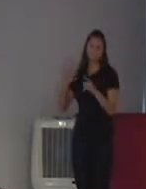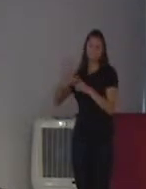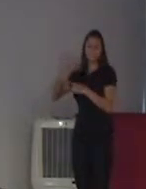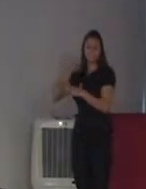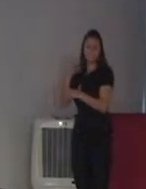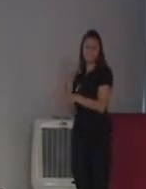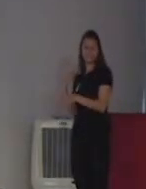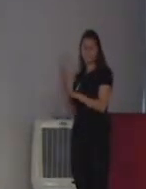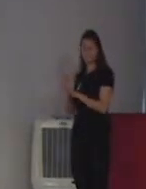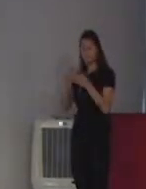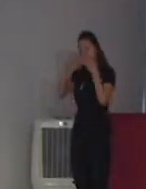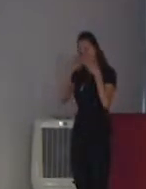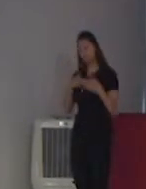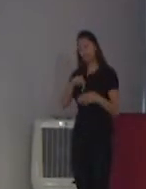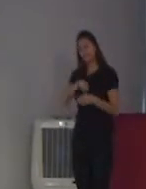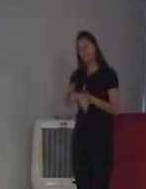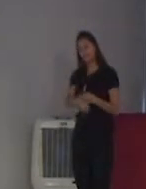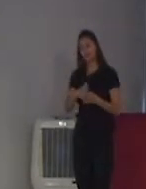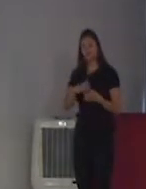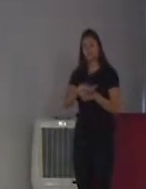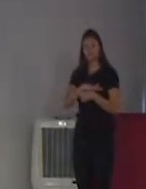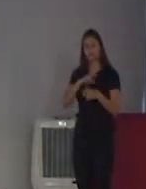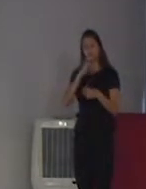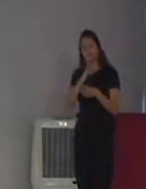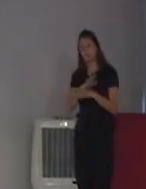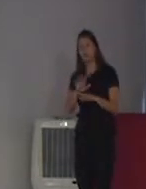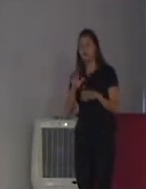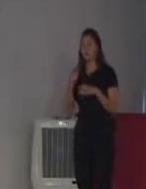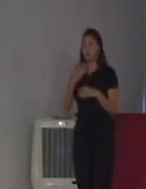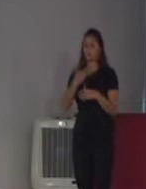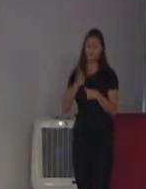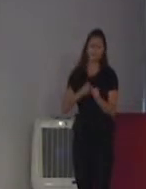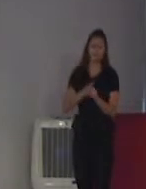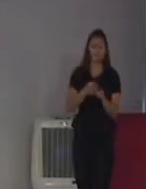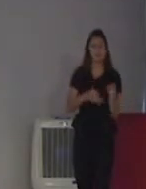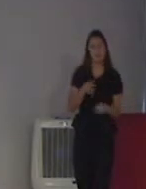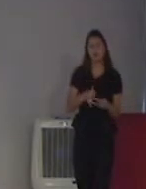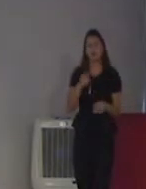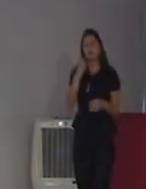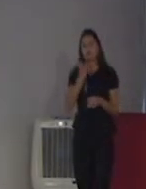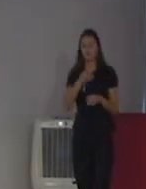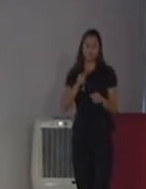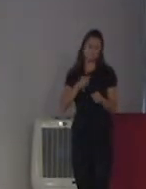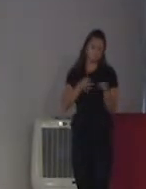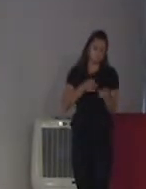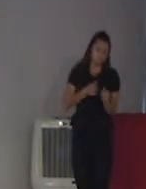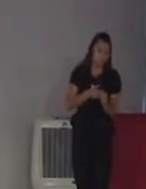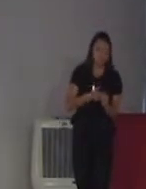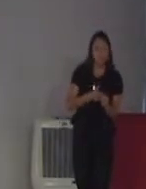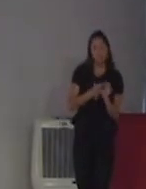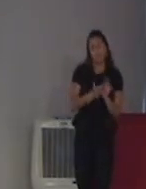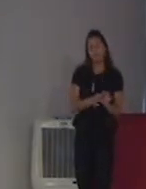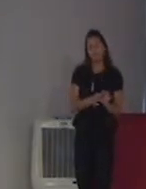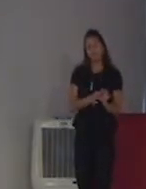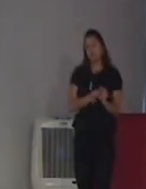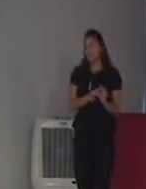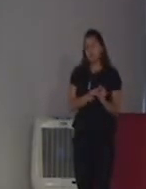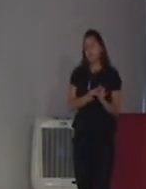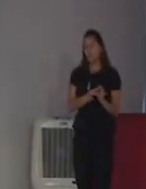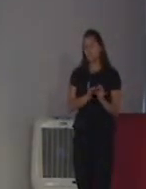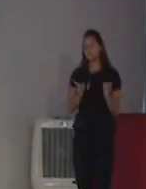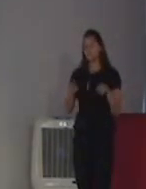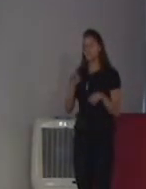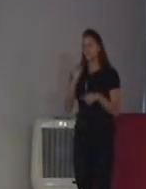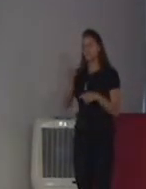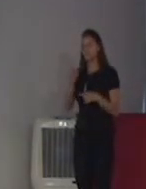discapacidad o ser vulnerables, ser madres cuidadores o ser padres cuidadores, sino porque nuestro contexto, por ser un espacio colonial, o sea, es decir, por ser